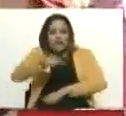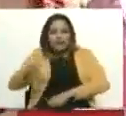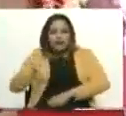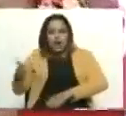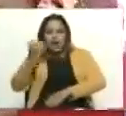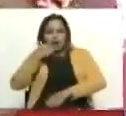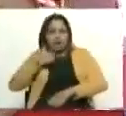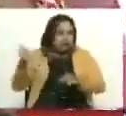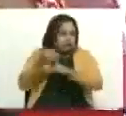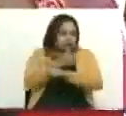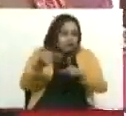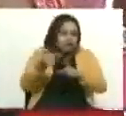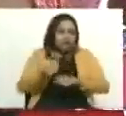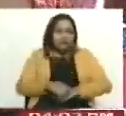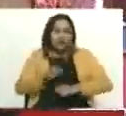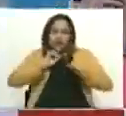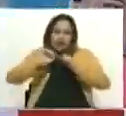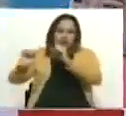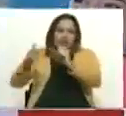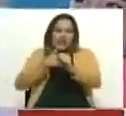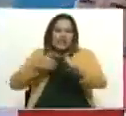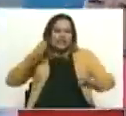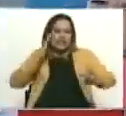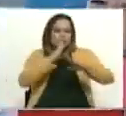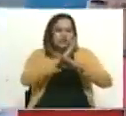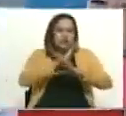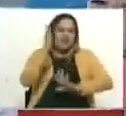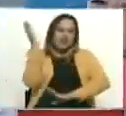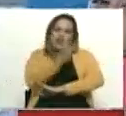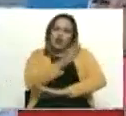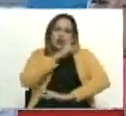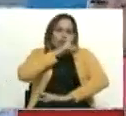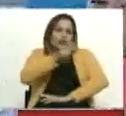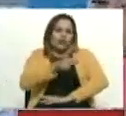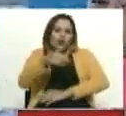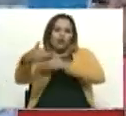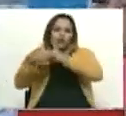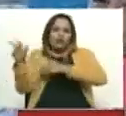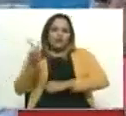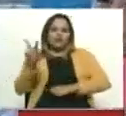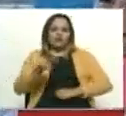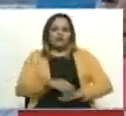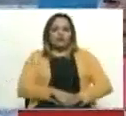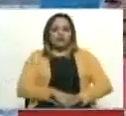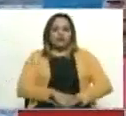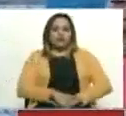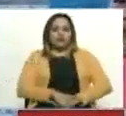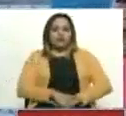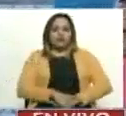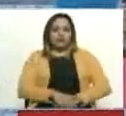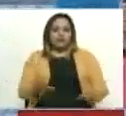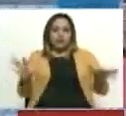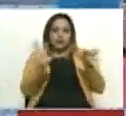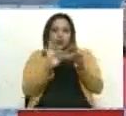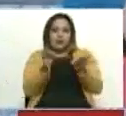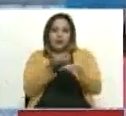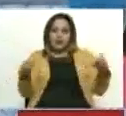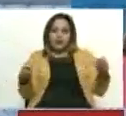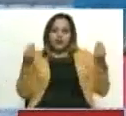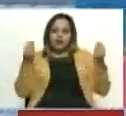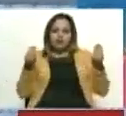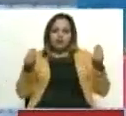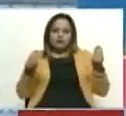en contra de los que impusieron sanciones y bloqueos groseros contra Venezuela. Y la conjunción perfecta viene porque